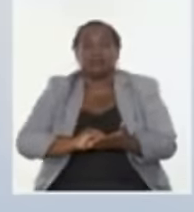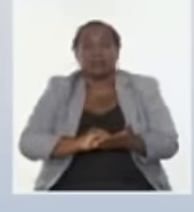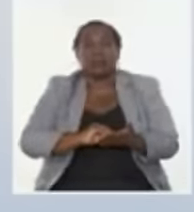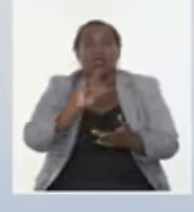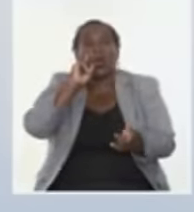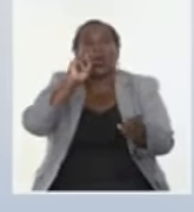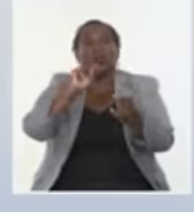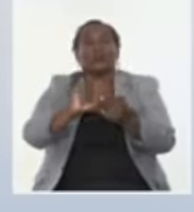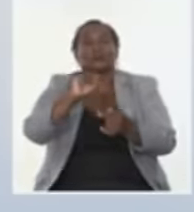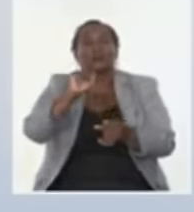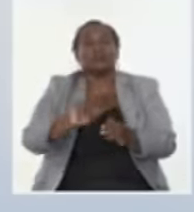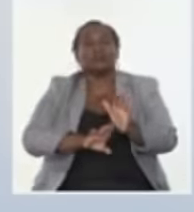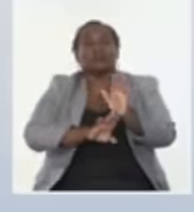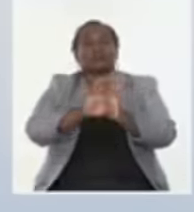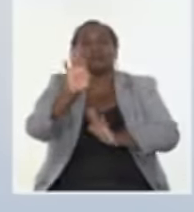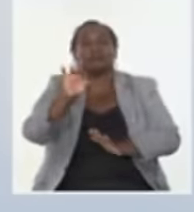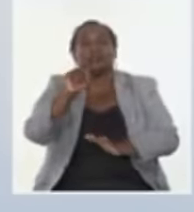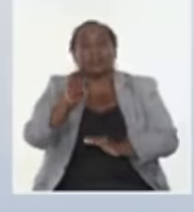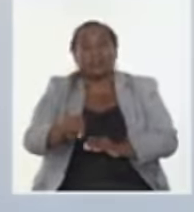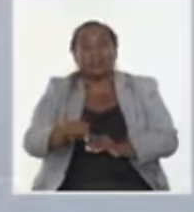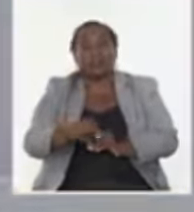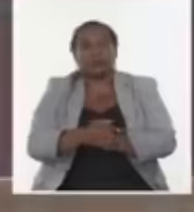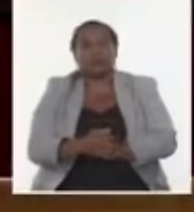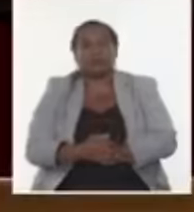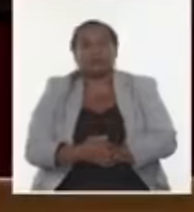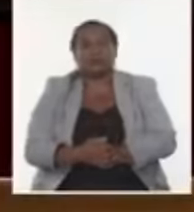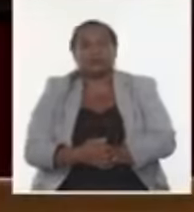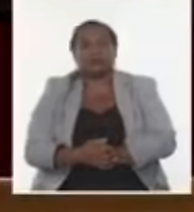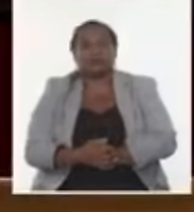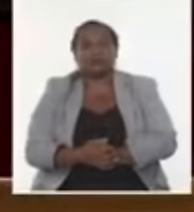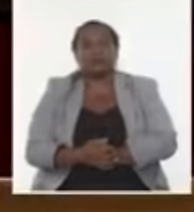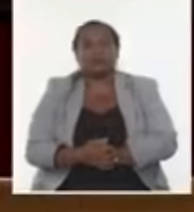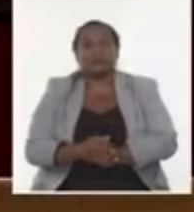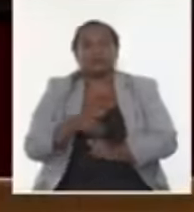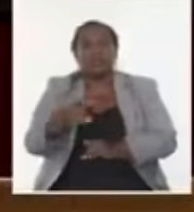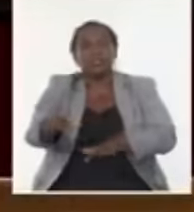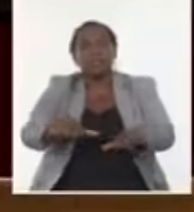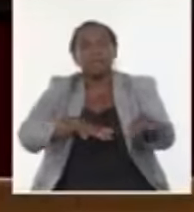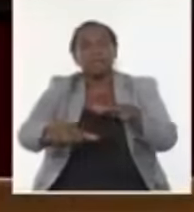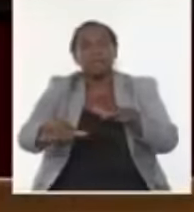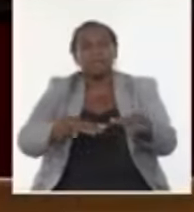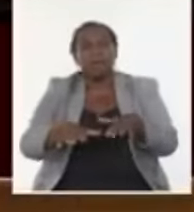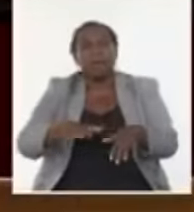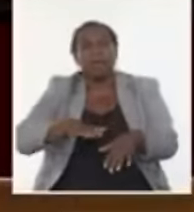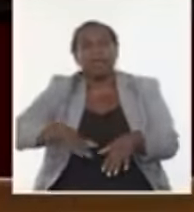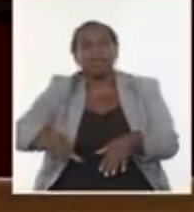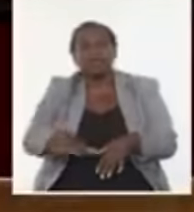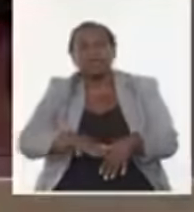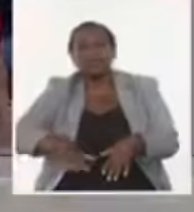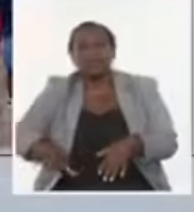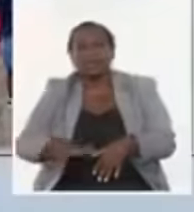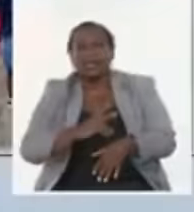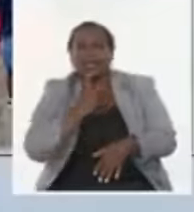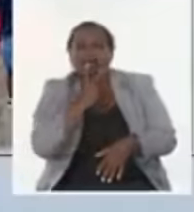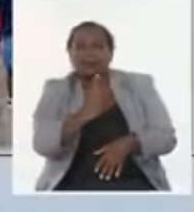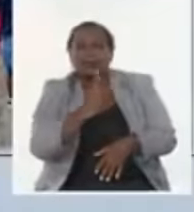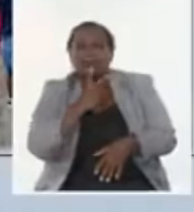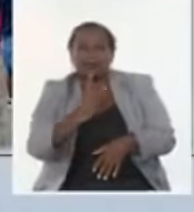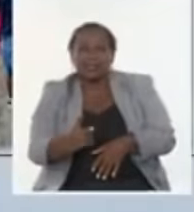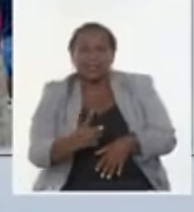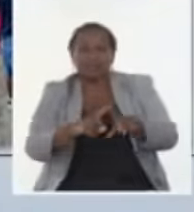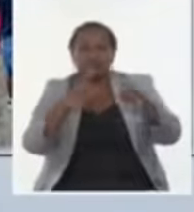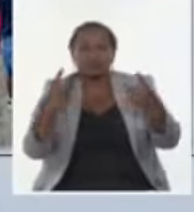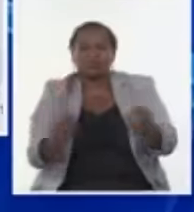objetivos de desarrollo sostenible. Se diseñan las bases para la propuesta de atención integral en el